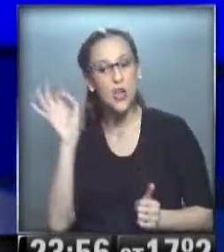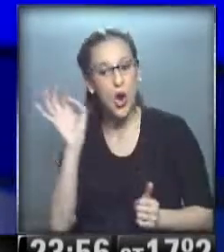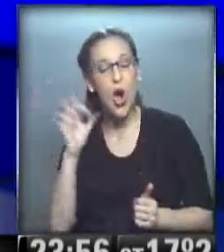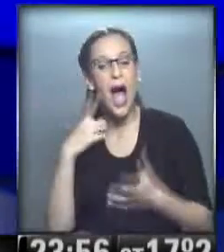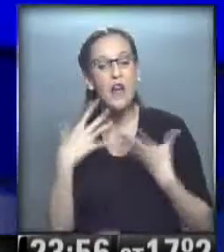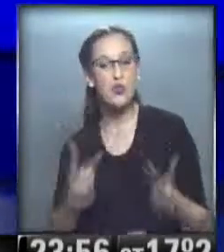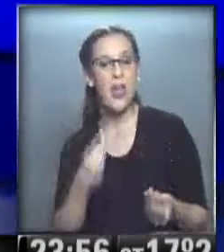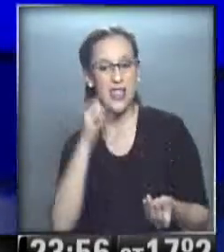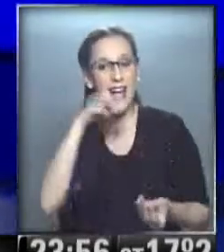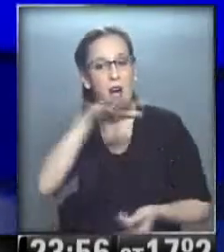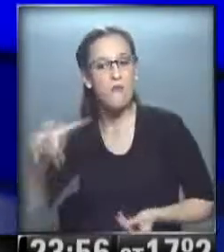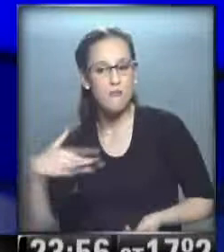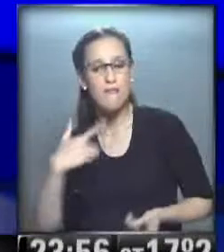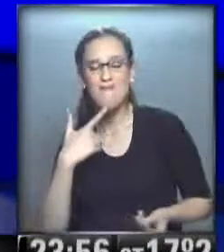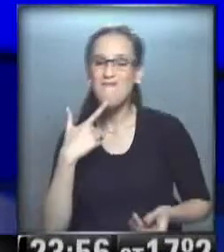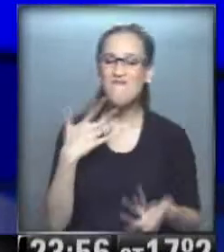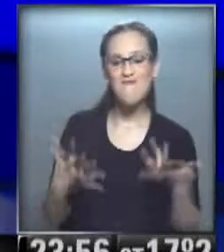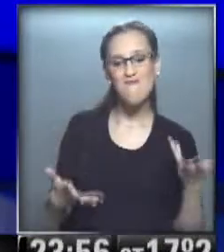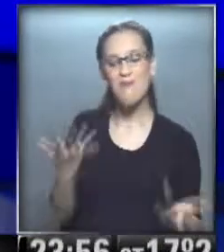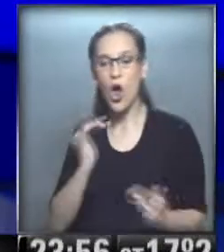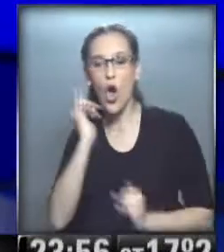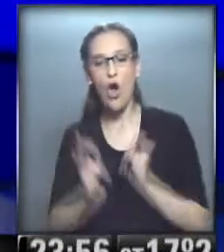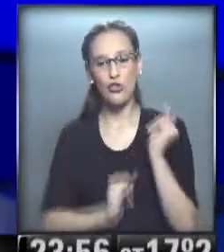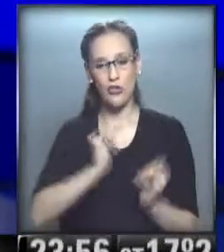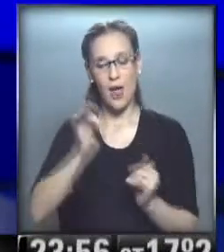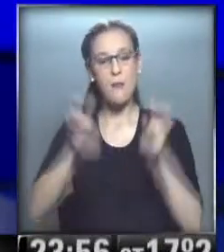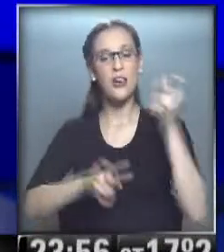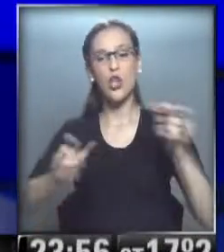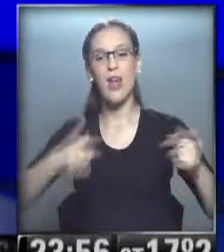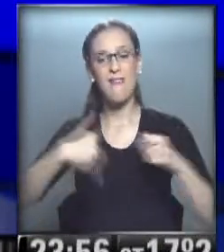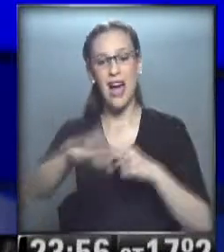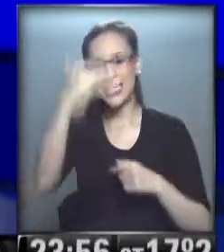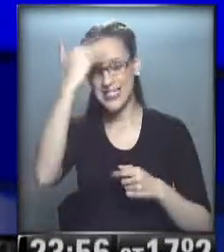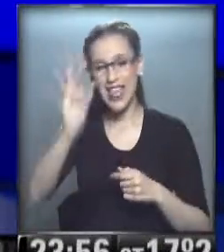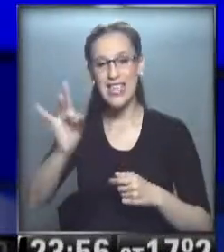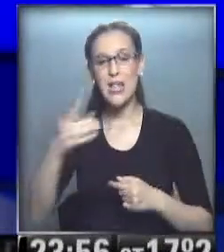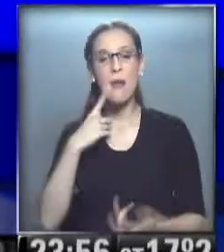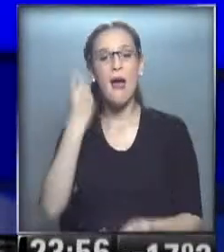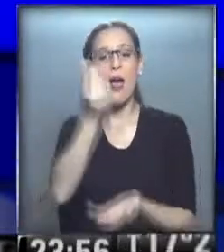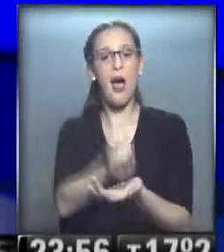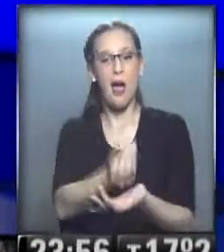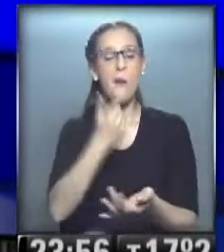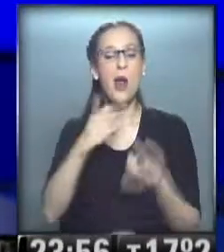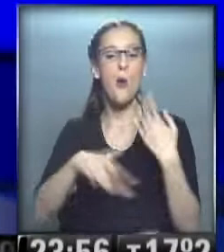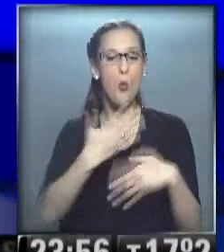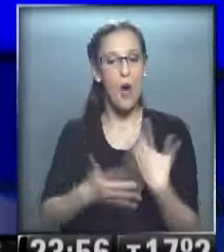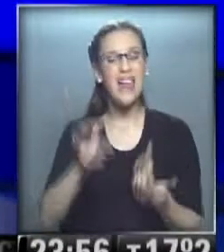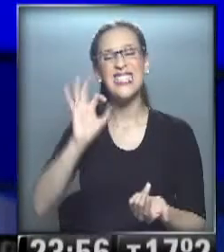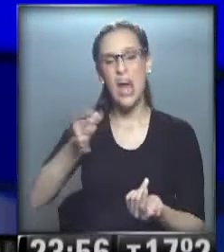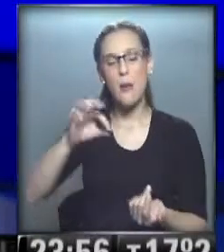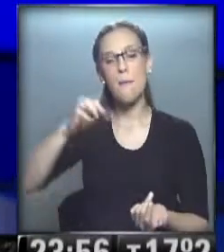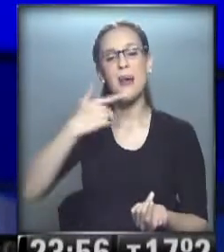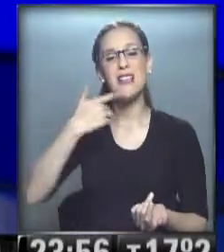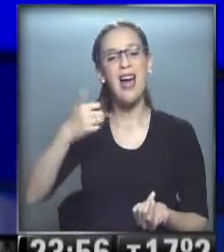campo, dejándole a entrever a los próximos candidatos que se van a postular el 15 de diciembre en las elecciones. Se sabe que Pasarela no va a continuar, ni siquiera